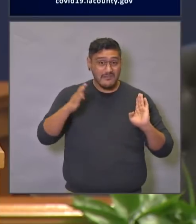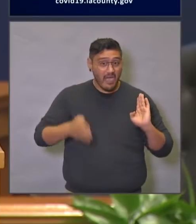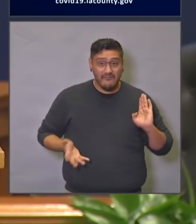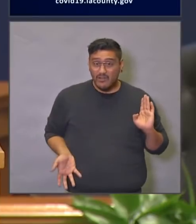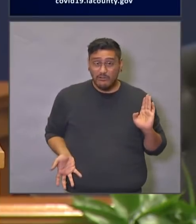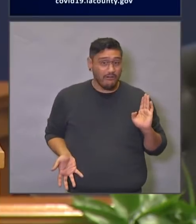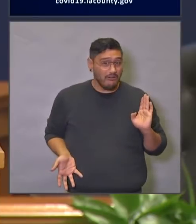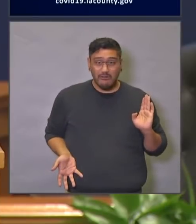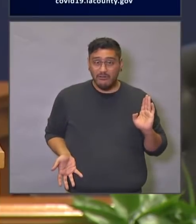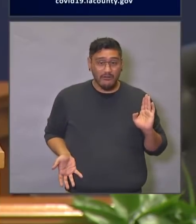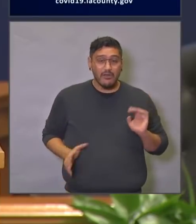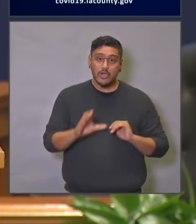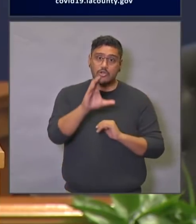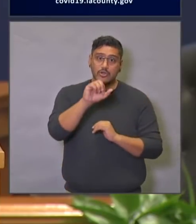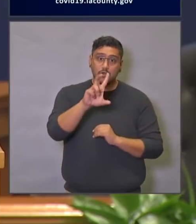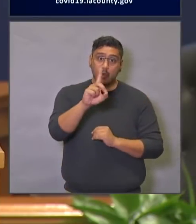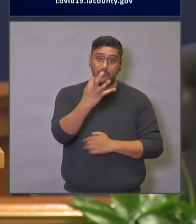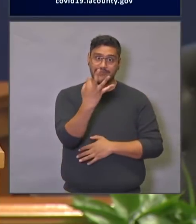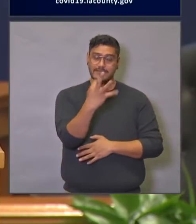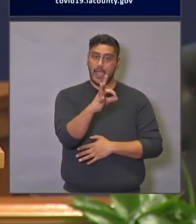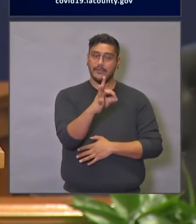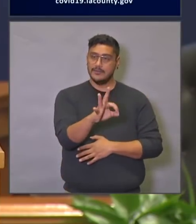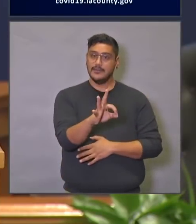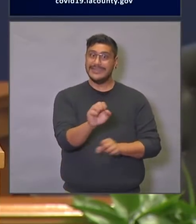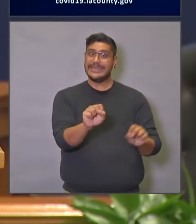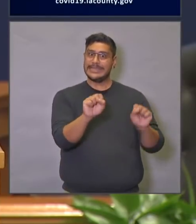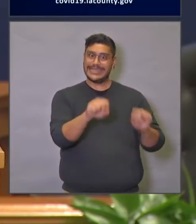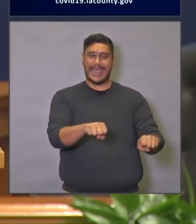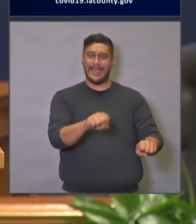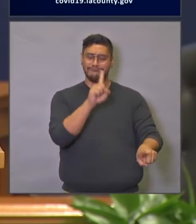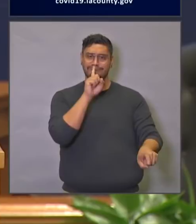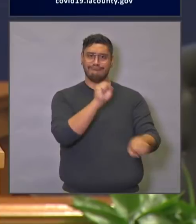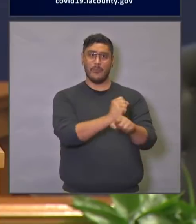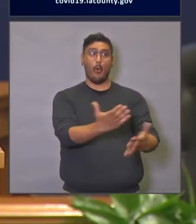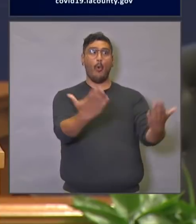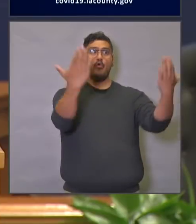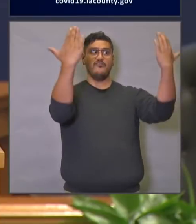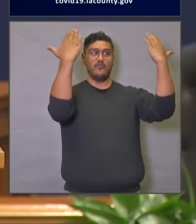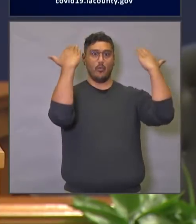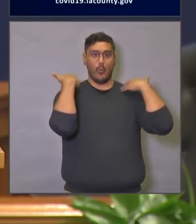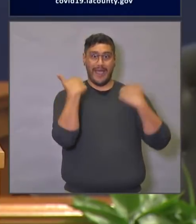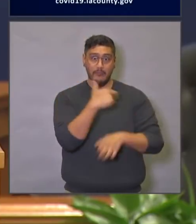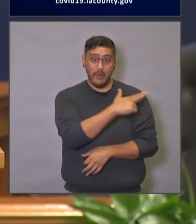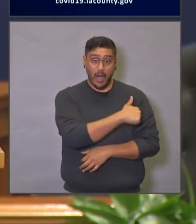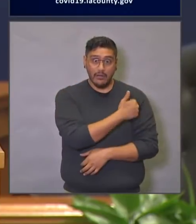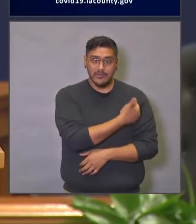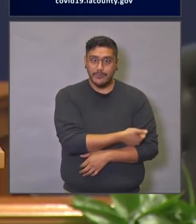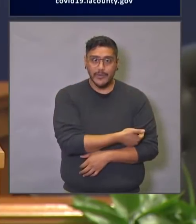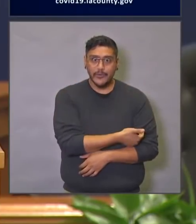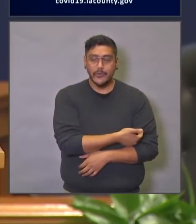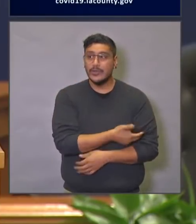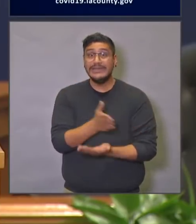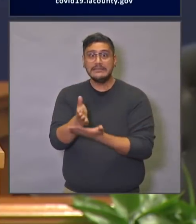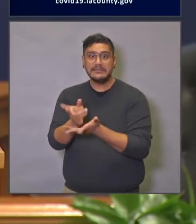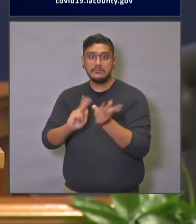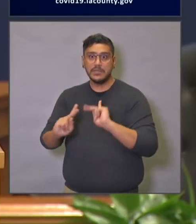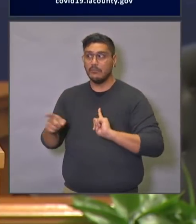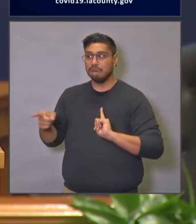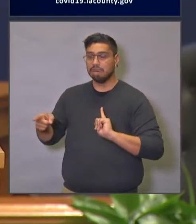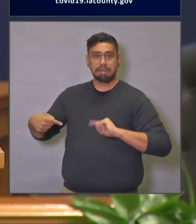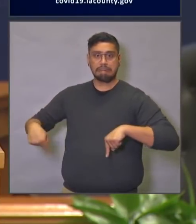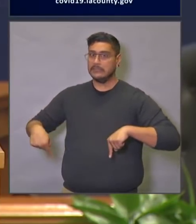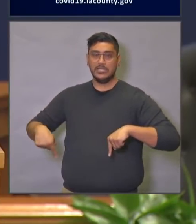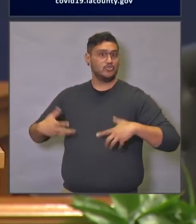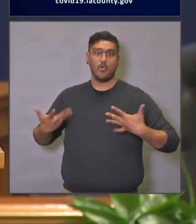el potencial de agotar a los hospitales y evitar que la gente vaya a su doctor o hospital por